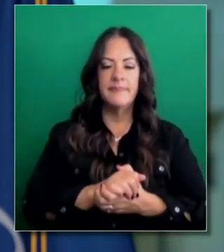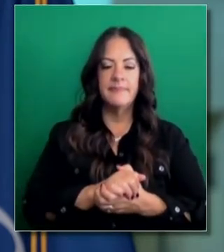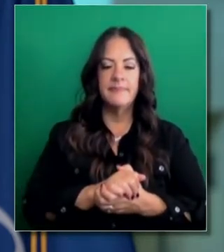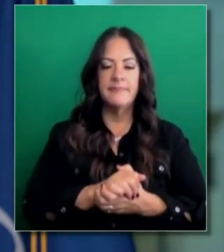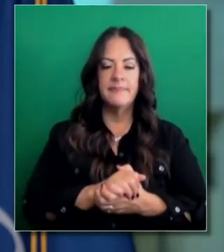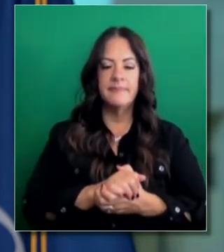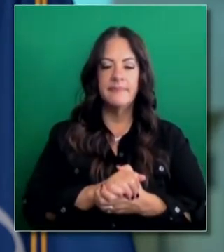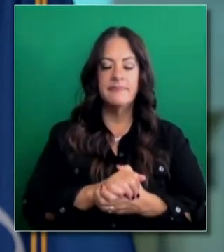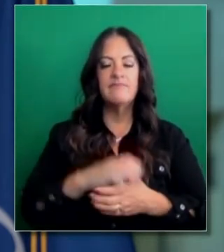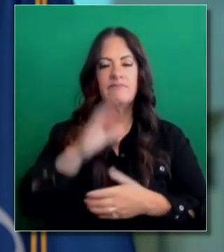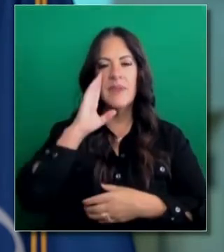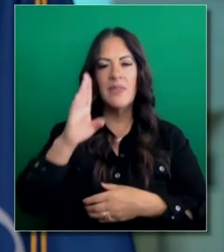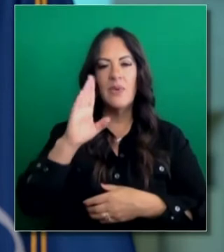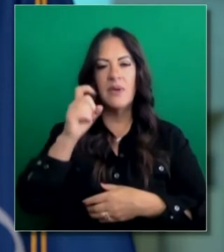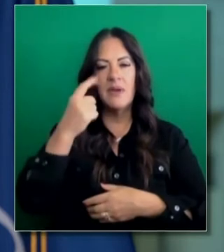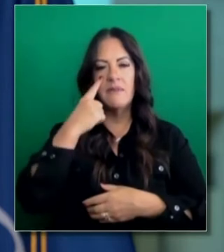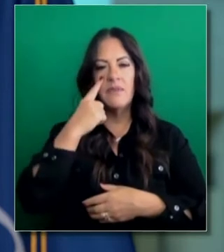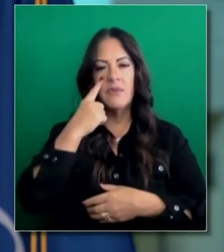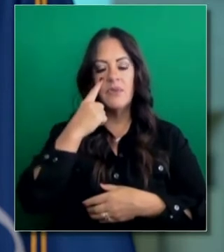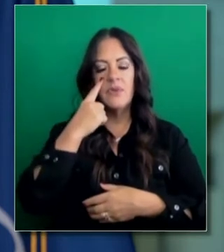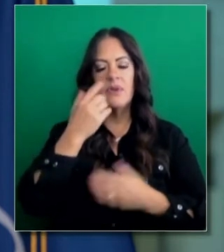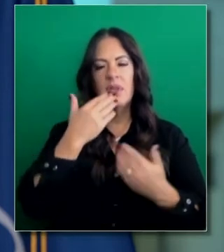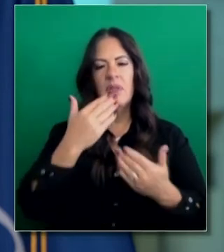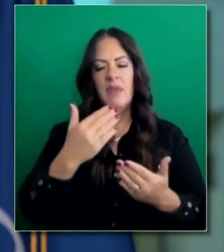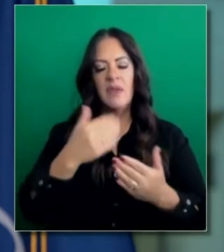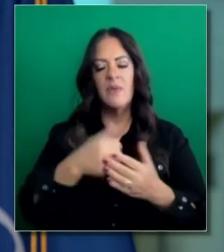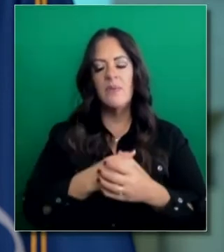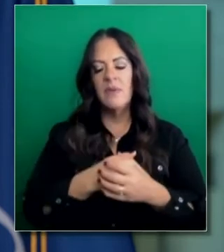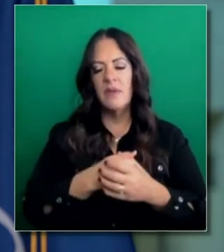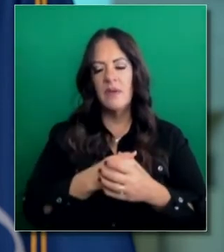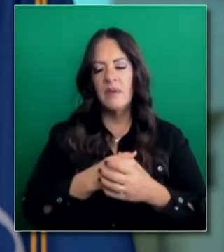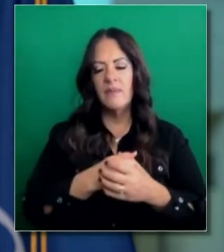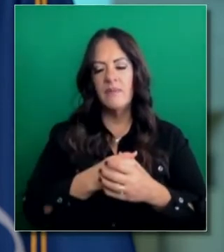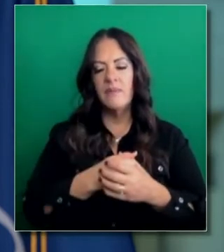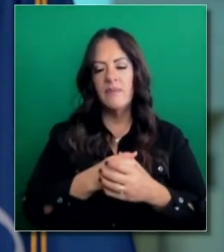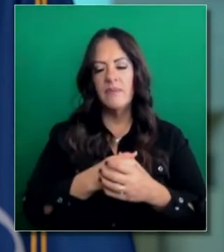qué tal gobernador muchas gracias por aceptar mi pregunta